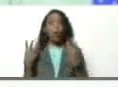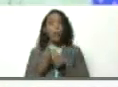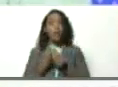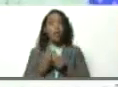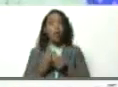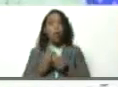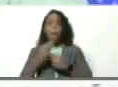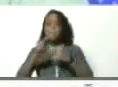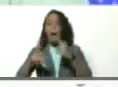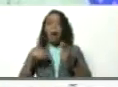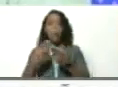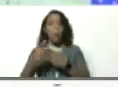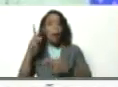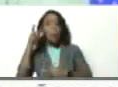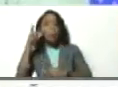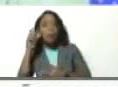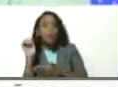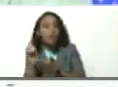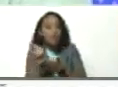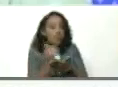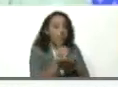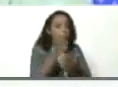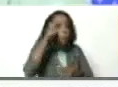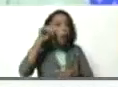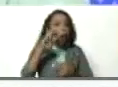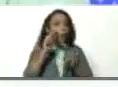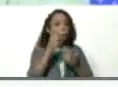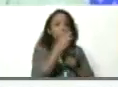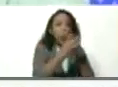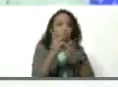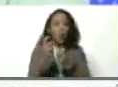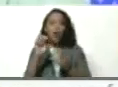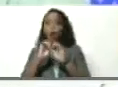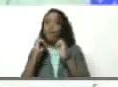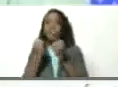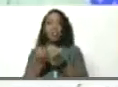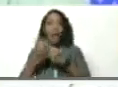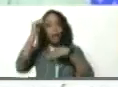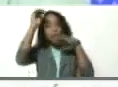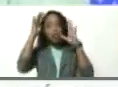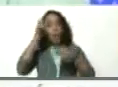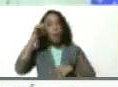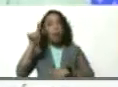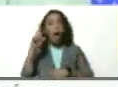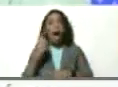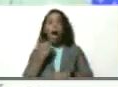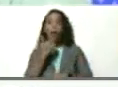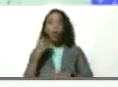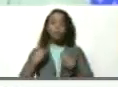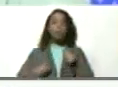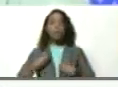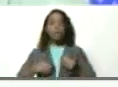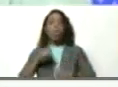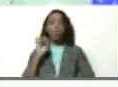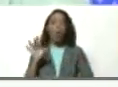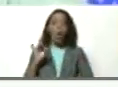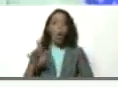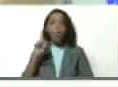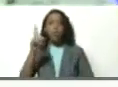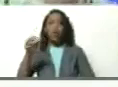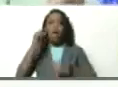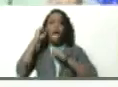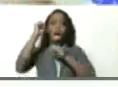escuchan el pueblo no hay ni siquiera una oficina para atender al pueblo en sus angustias en sus dolores en su